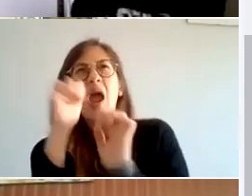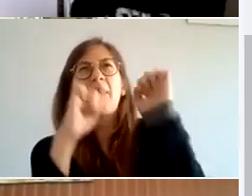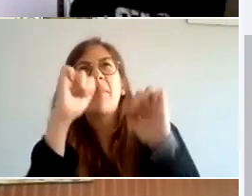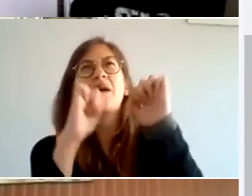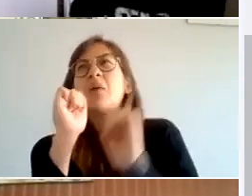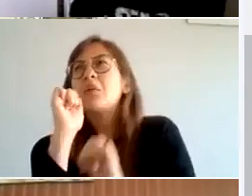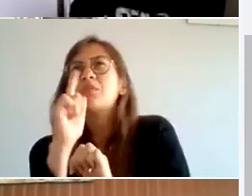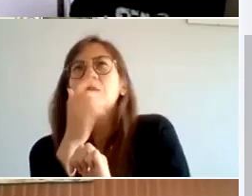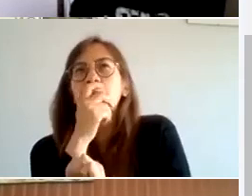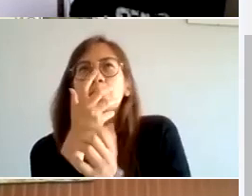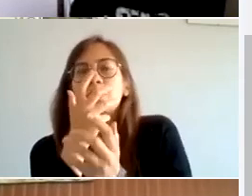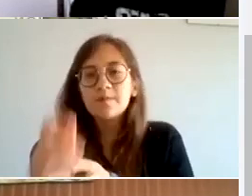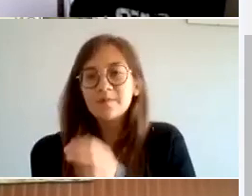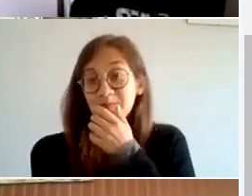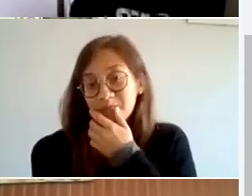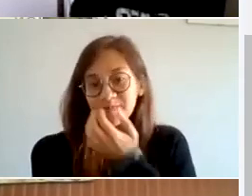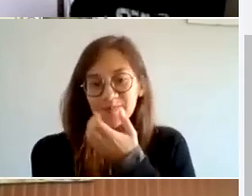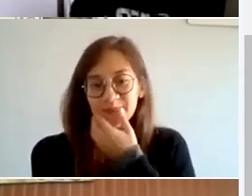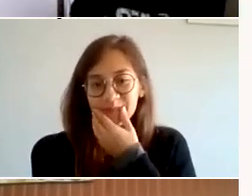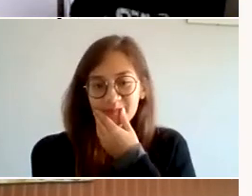Ahí está el chat para que lo puedan ver.